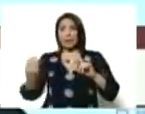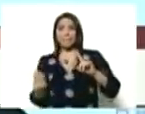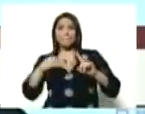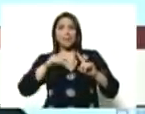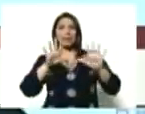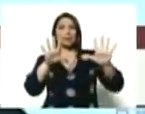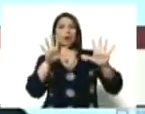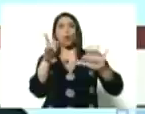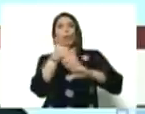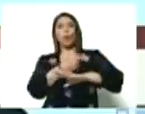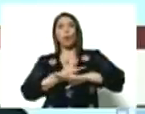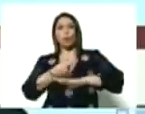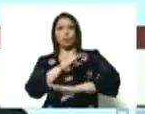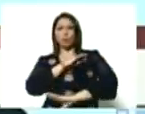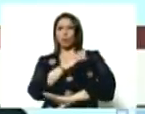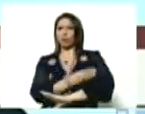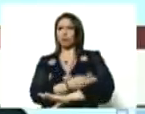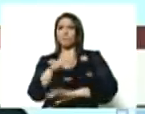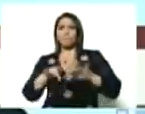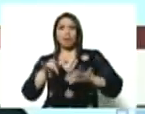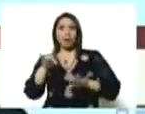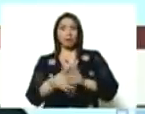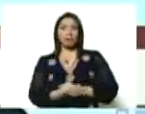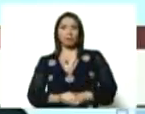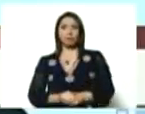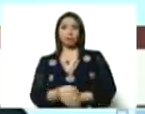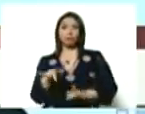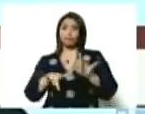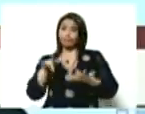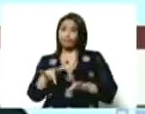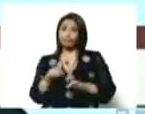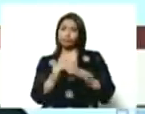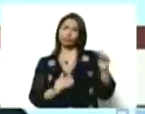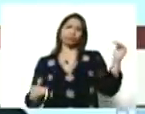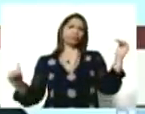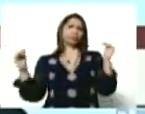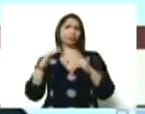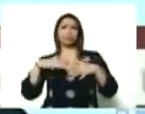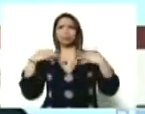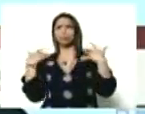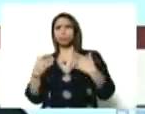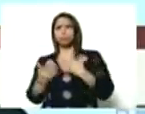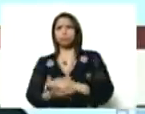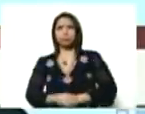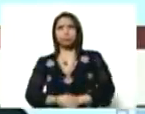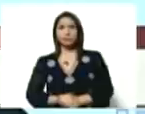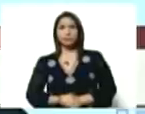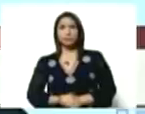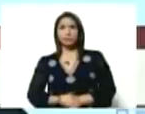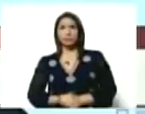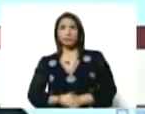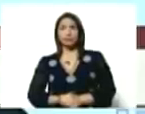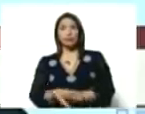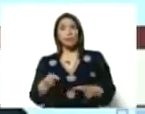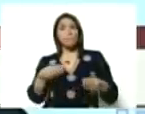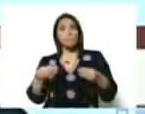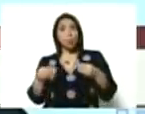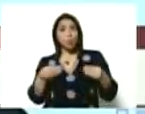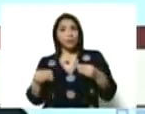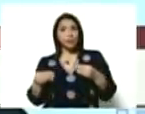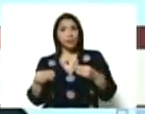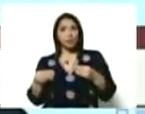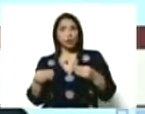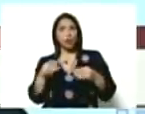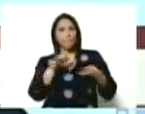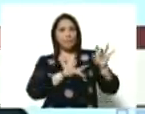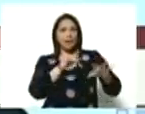máquina robusta, una máquina que supera de manera importante al modelo de máquina anterior,